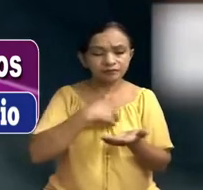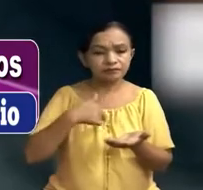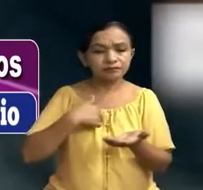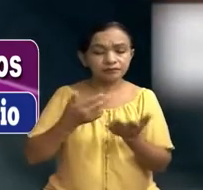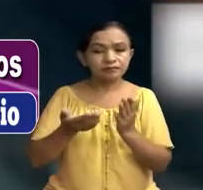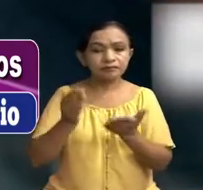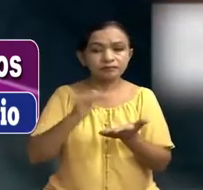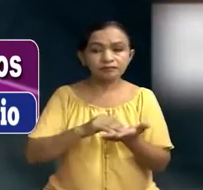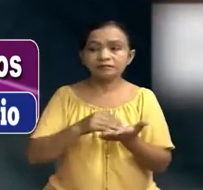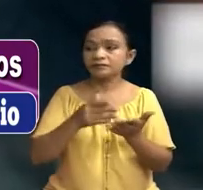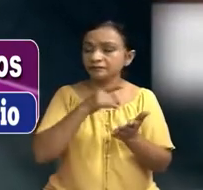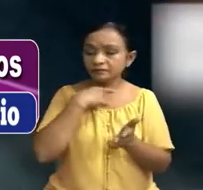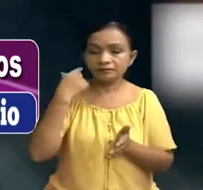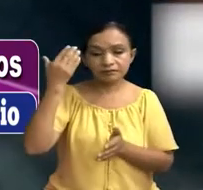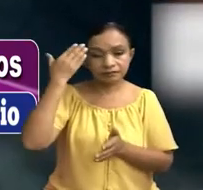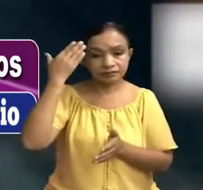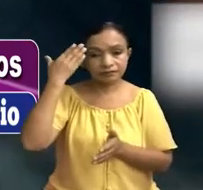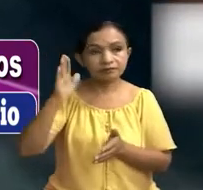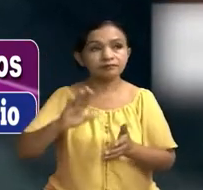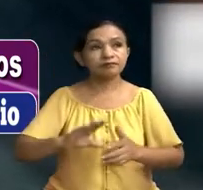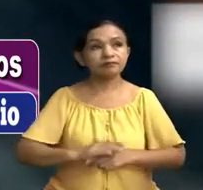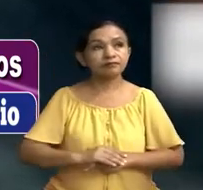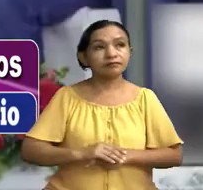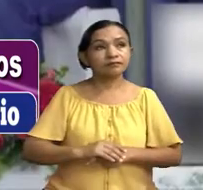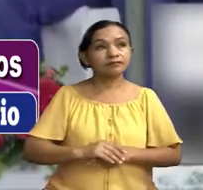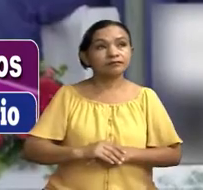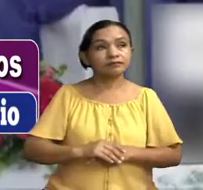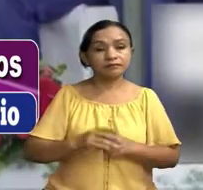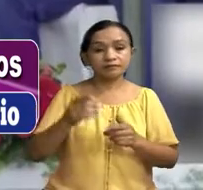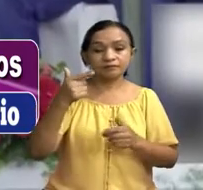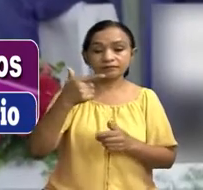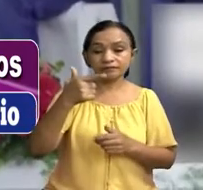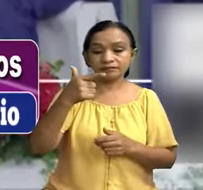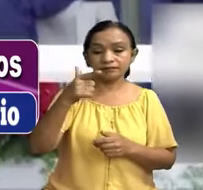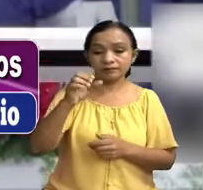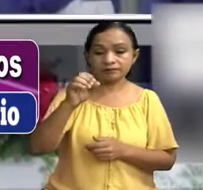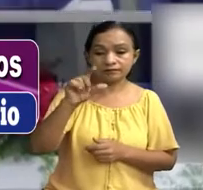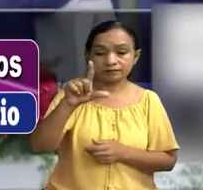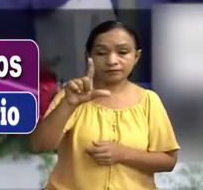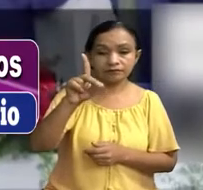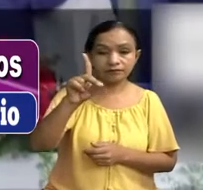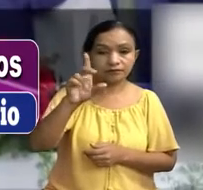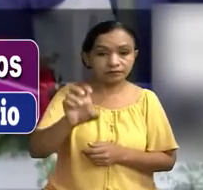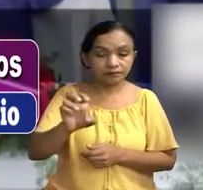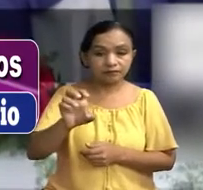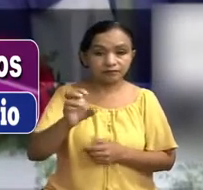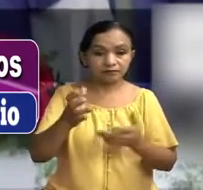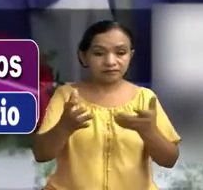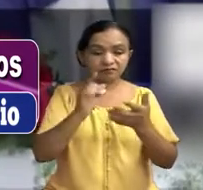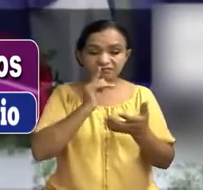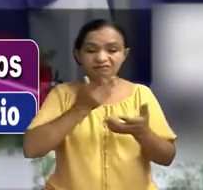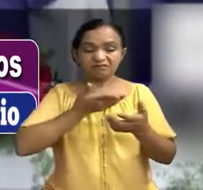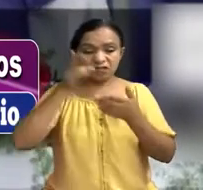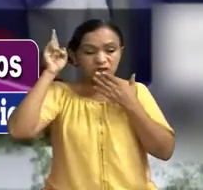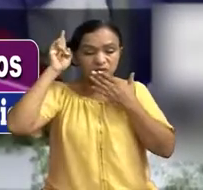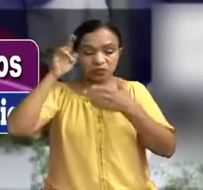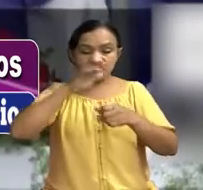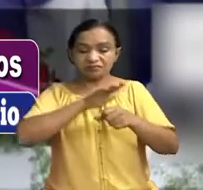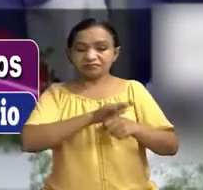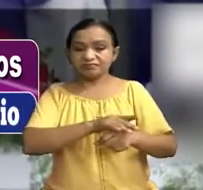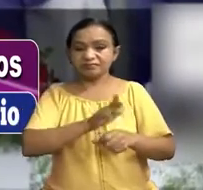¿verdad? Tenemos ese optimismo, ¿verdad? Se va a revertir este golpe de Estado fascista, racista, y